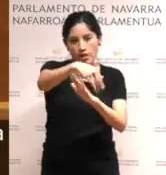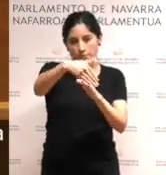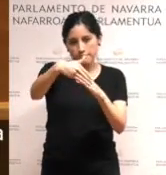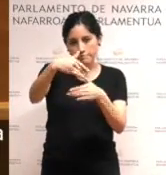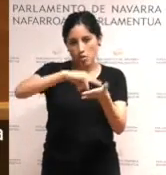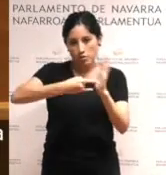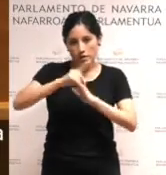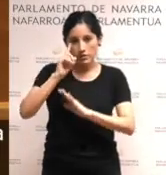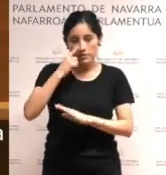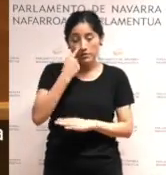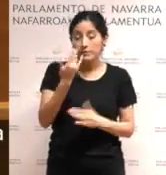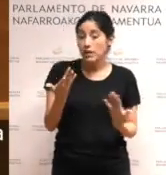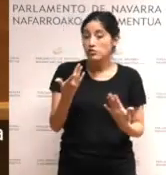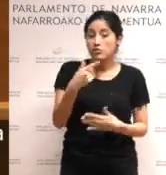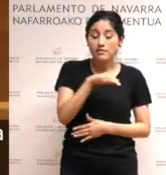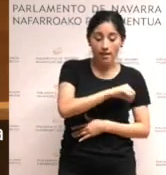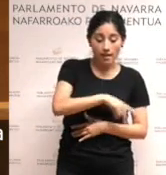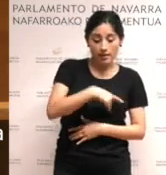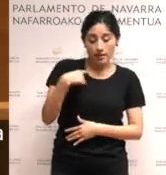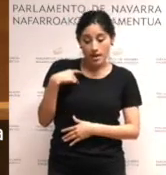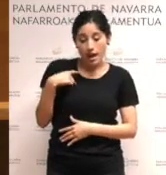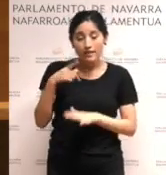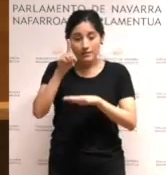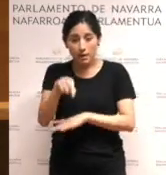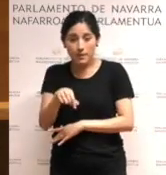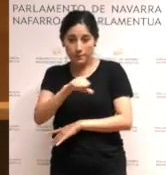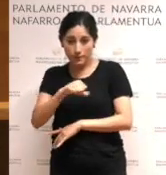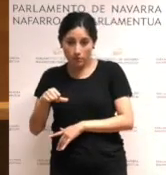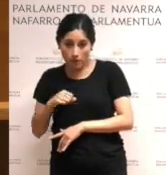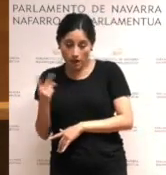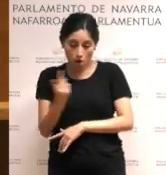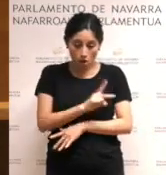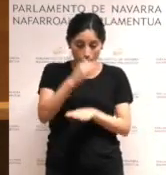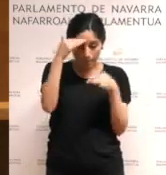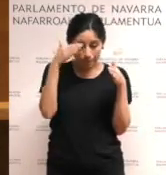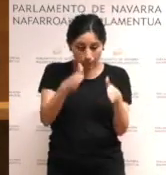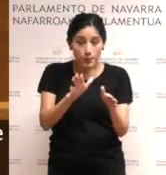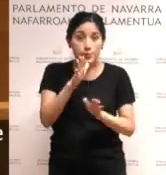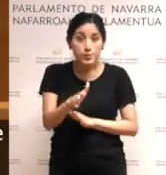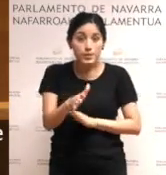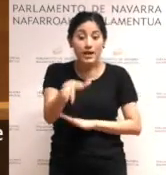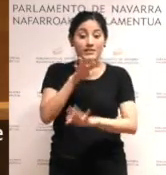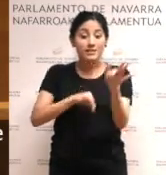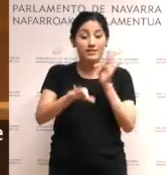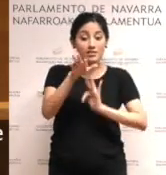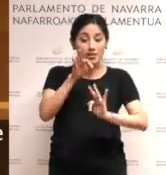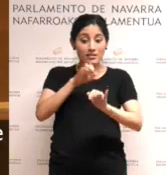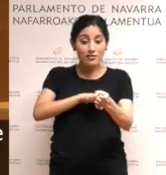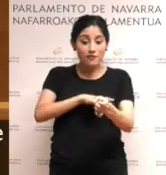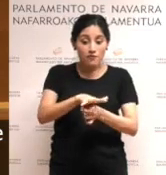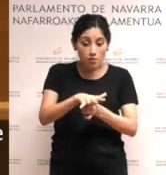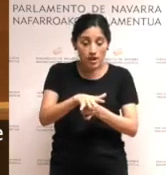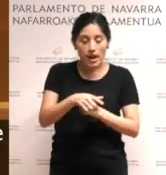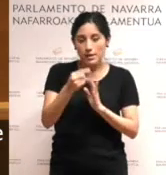general y, en particular, para las familias, porque, dependiendo de las decisiones que se tomen, se puede ver afectado un principio básico como